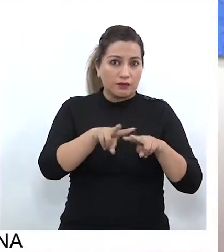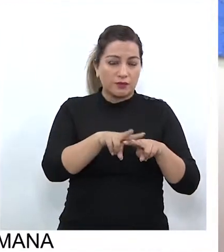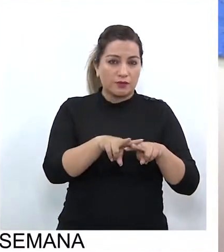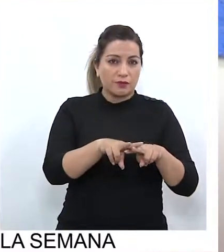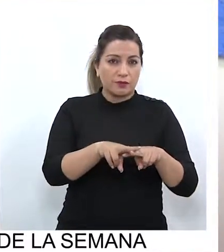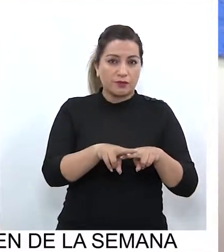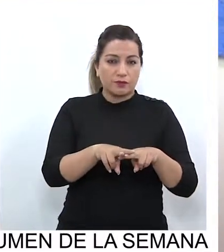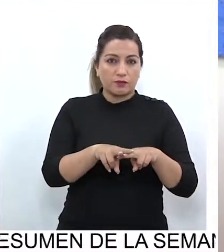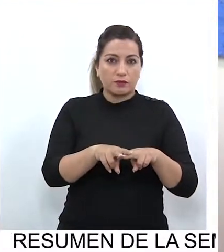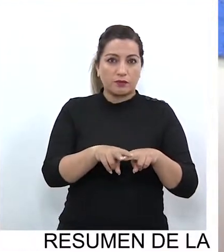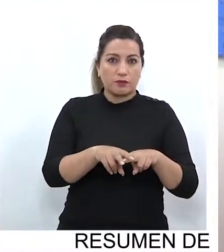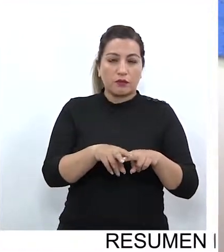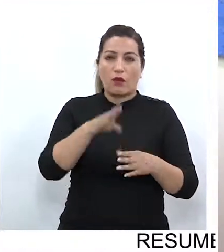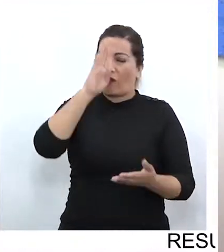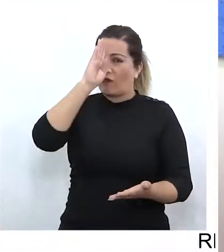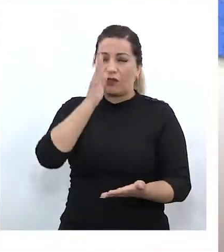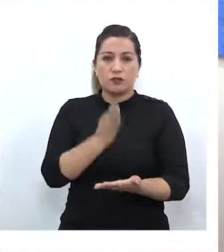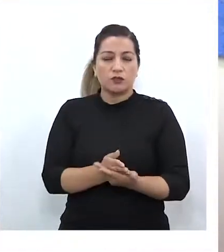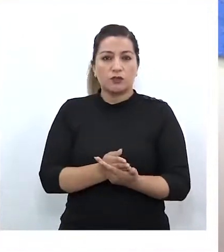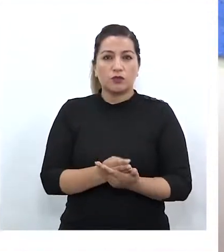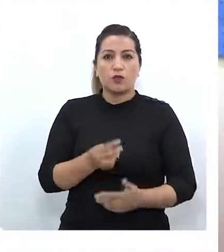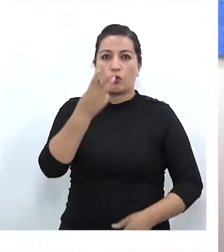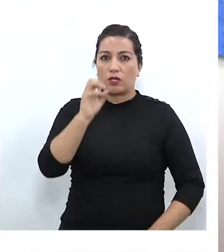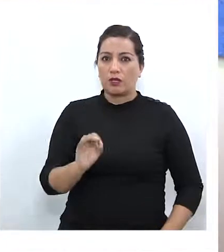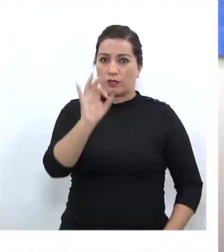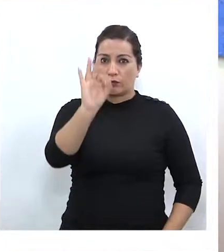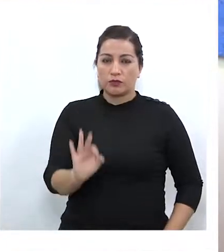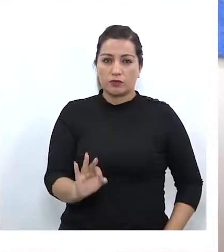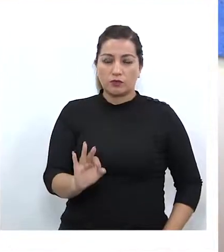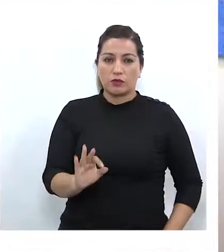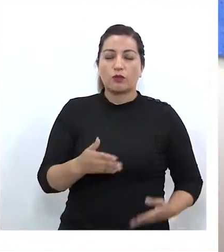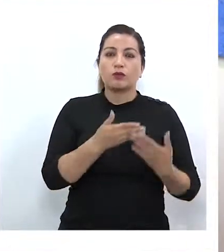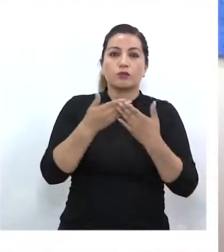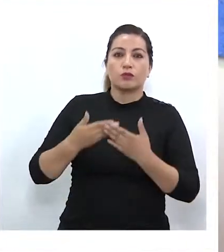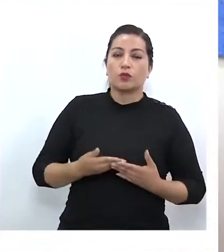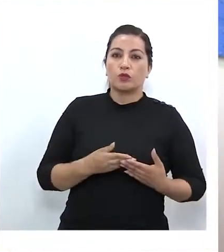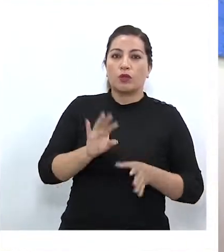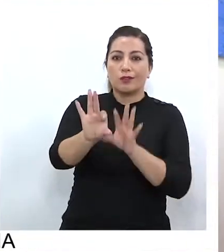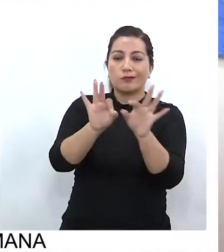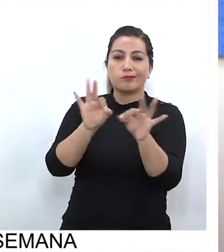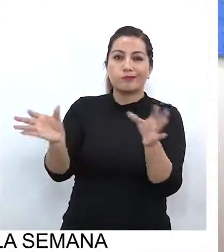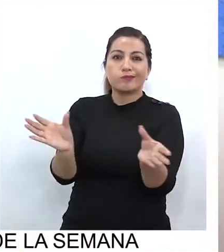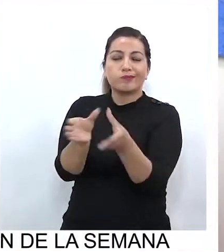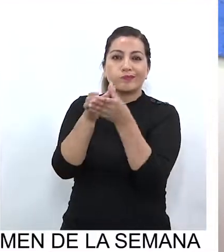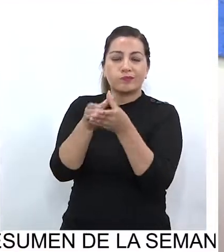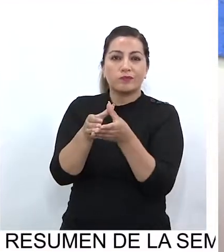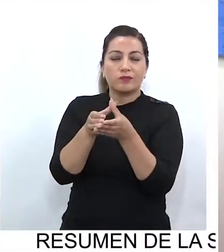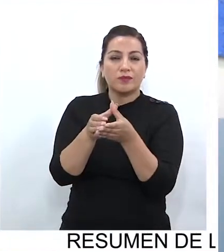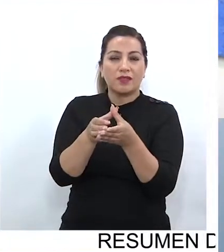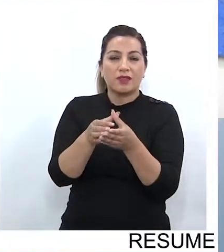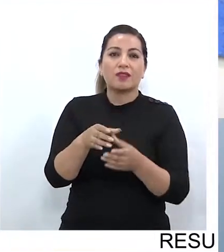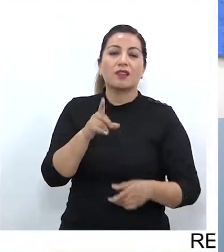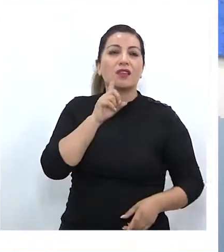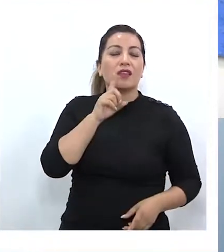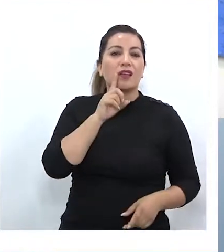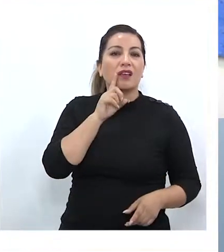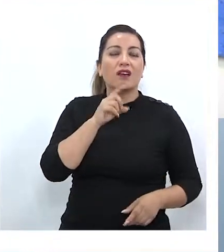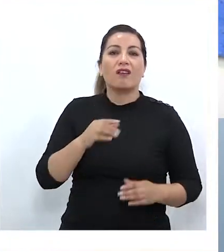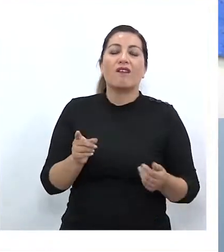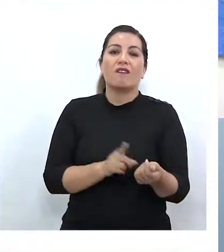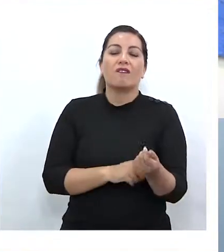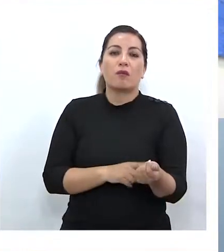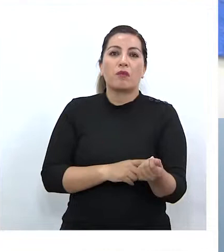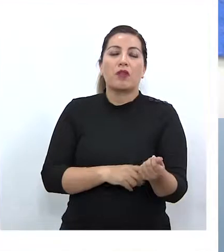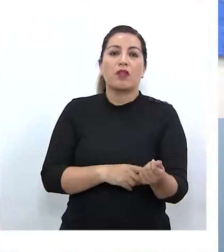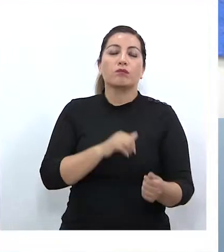hacer, pero obligándolos a que al menos un 30% de los alumnos que seleccionen por esa vía provengan de contextos